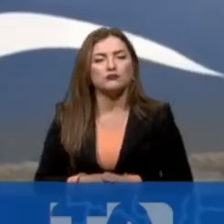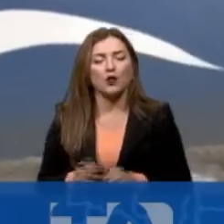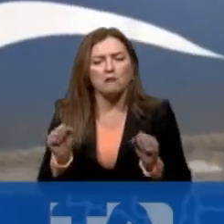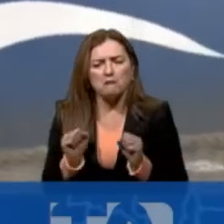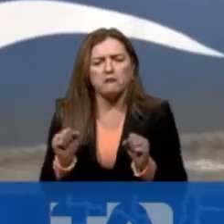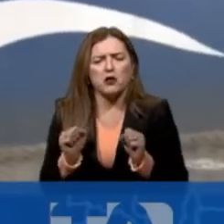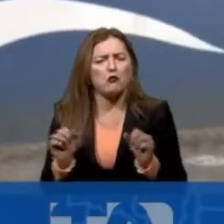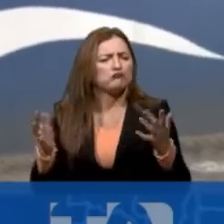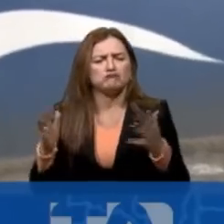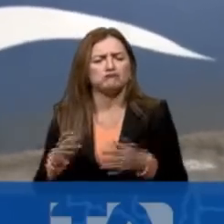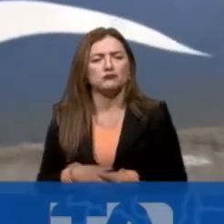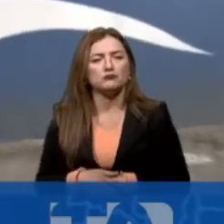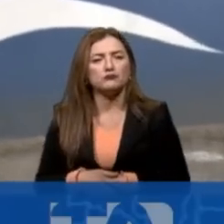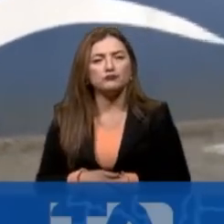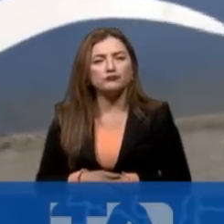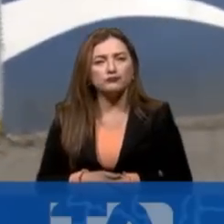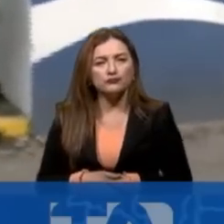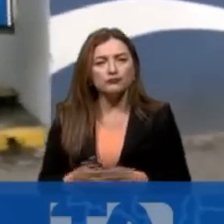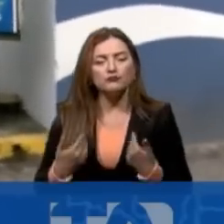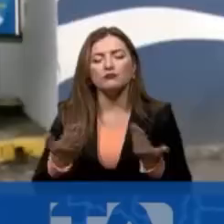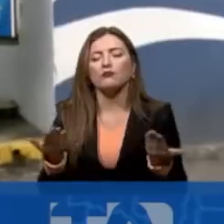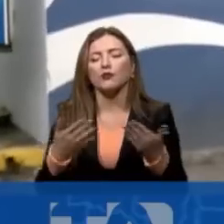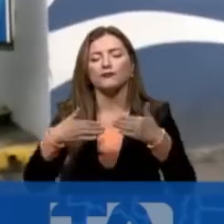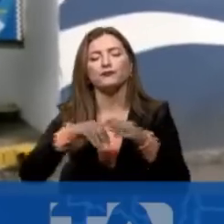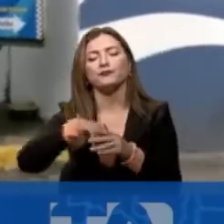hipotermia. Nosotros ahora estamos aquí en los exteriores